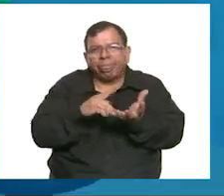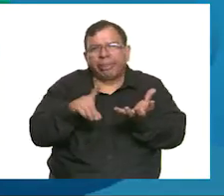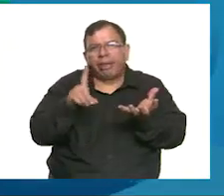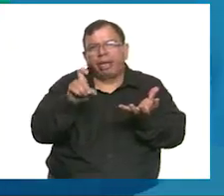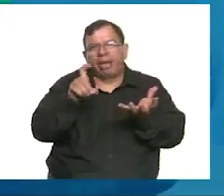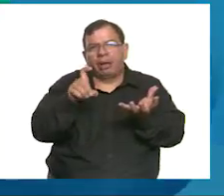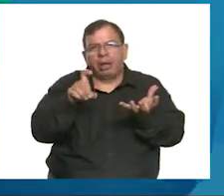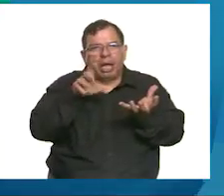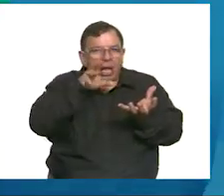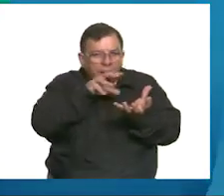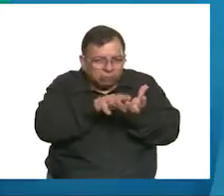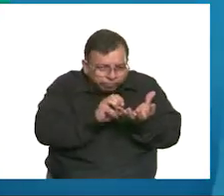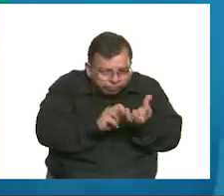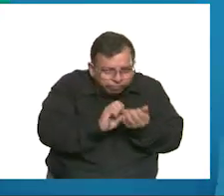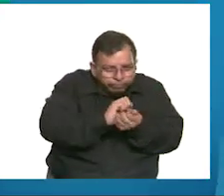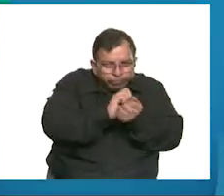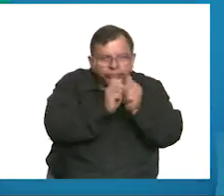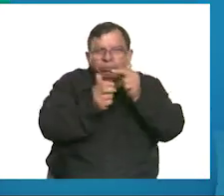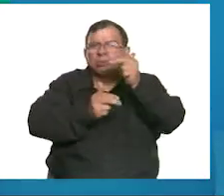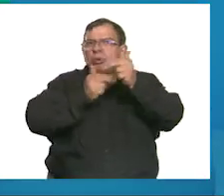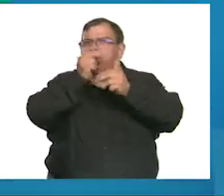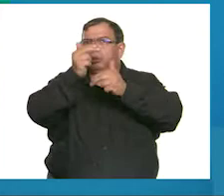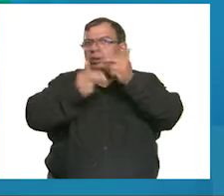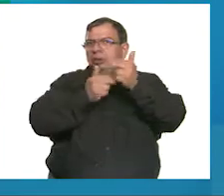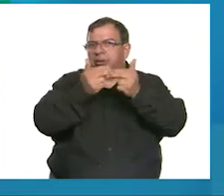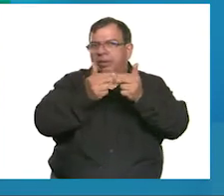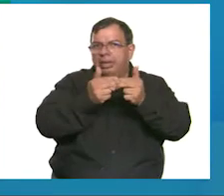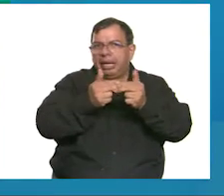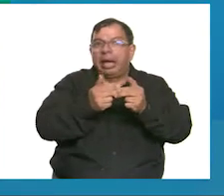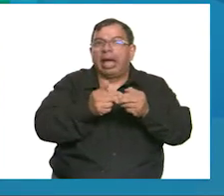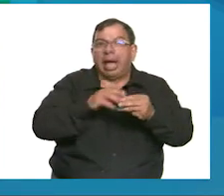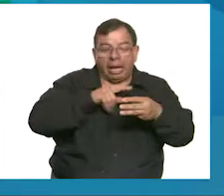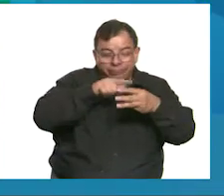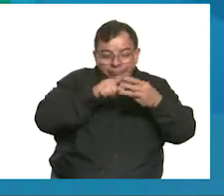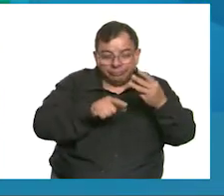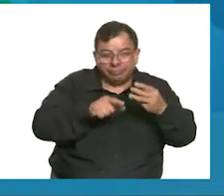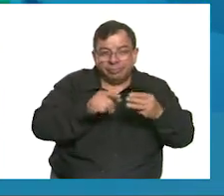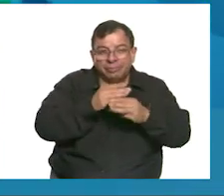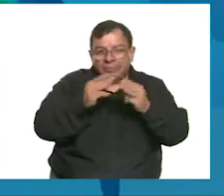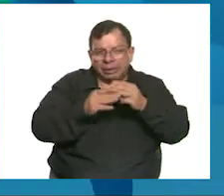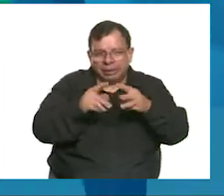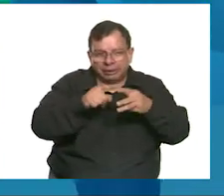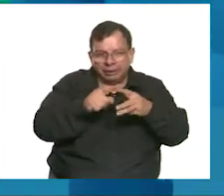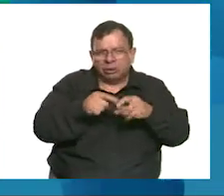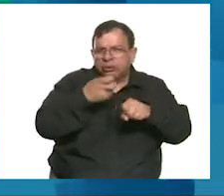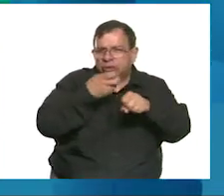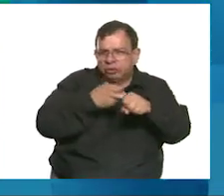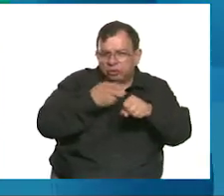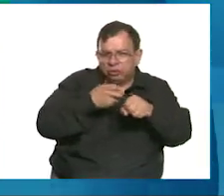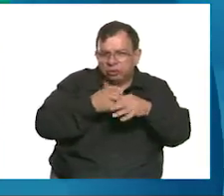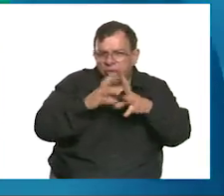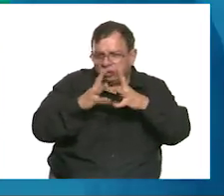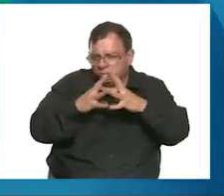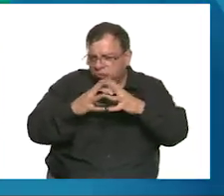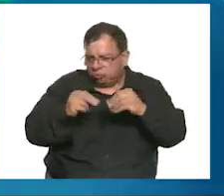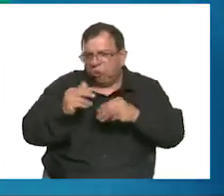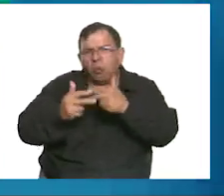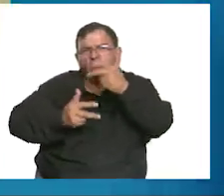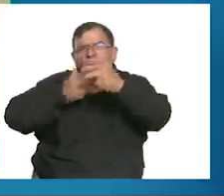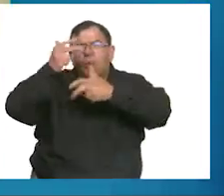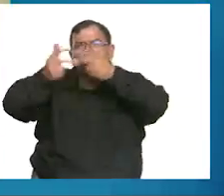Más calor y forman vapor. Todos los estados de la materia gracias a la energía. Solidificación, fusión y